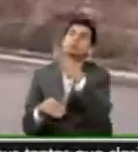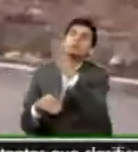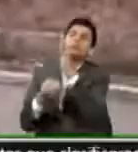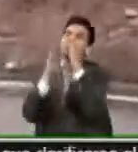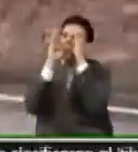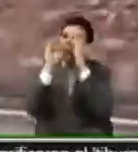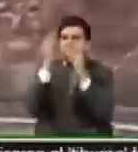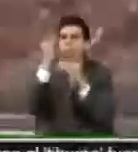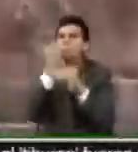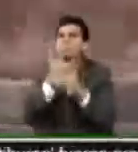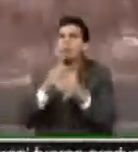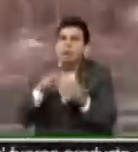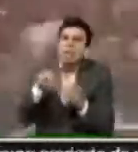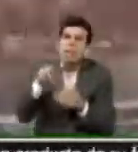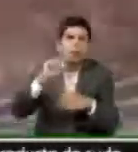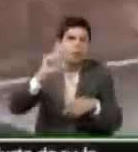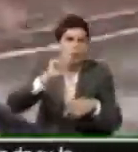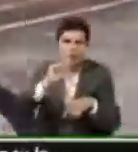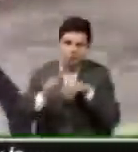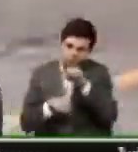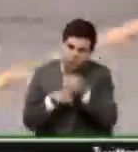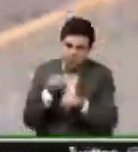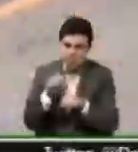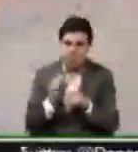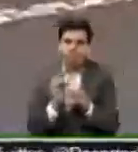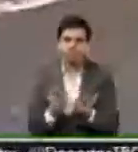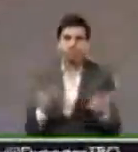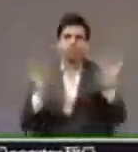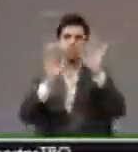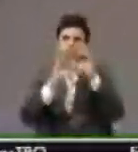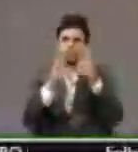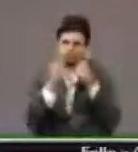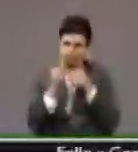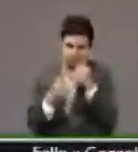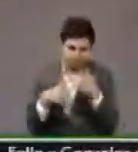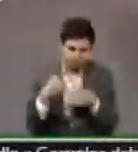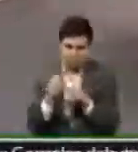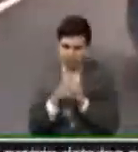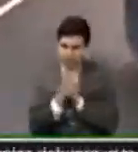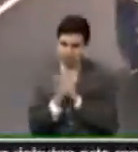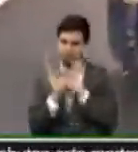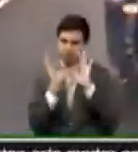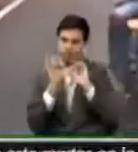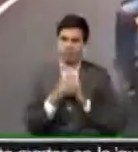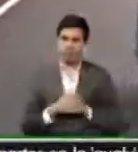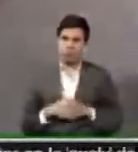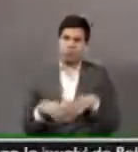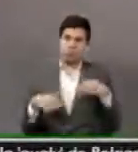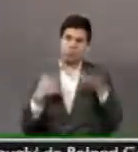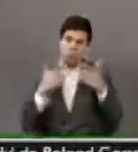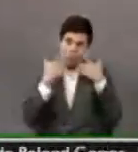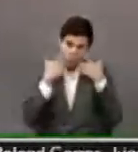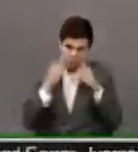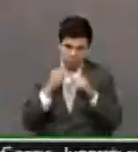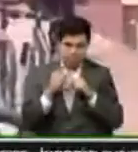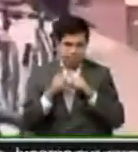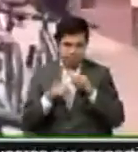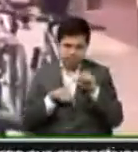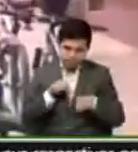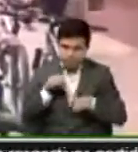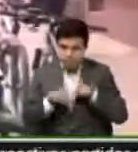nú error y tener que caminar bueno s una carrera pues muy bonita con buen nivel una competencia una pista